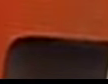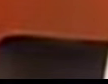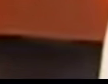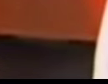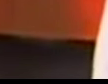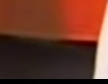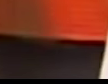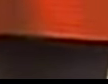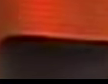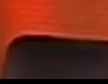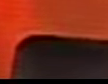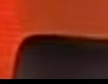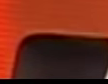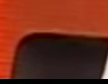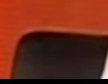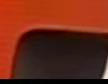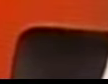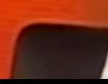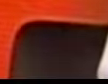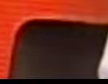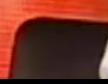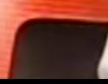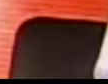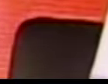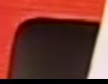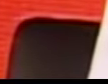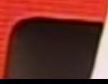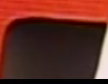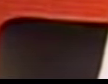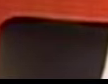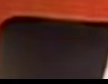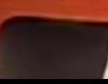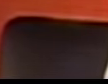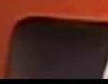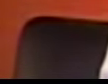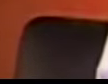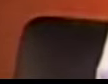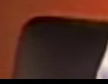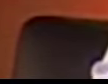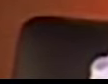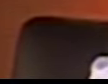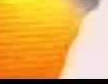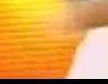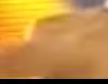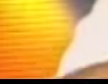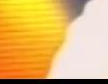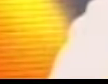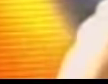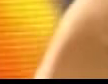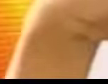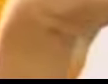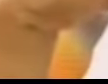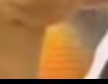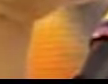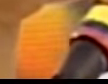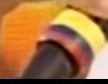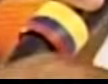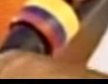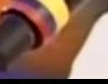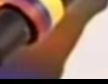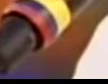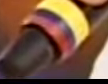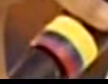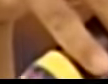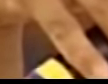pushaka, rafting, pimi, carque, chasnami, hatun, yakumanta, napo, guamu. Está riquísimo, la carnecita asada, la